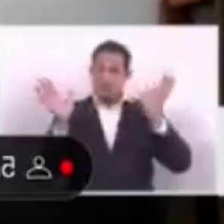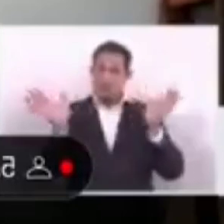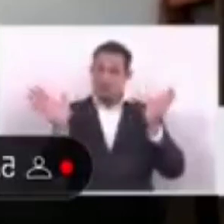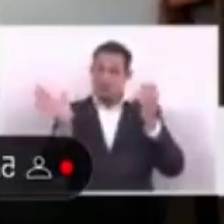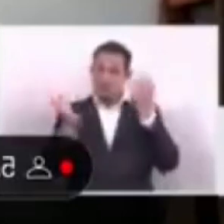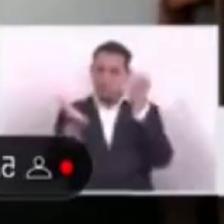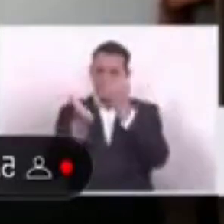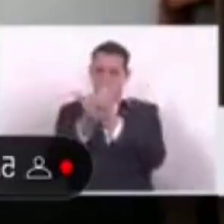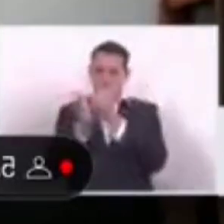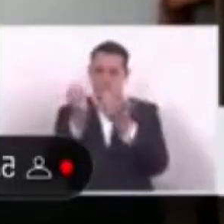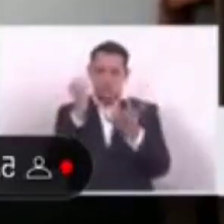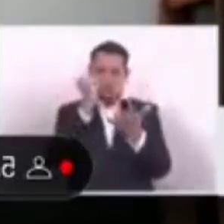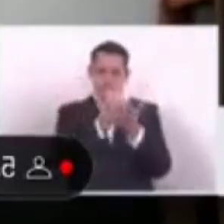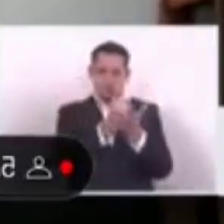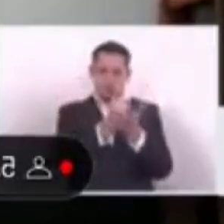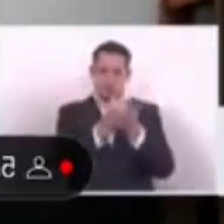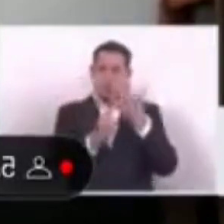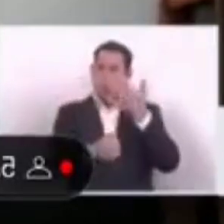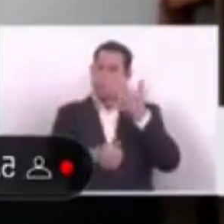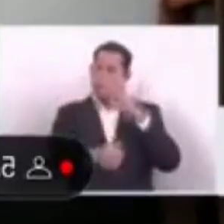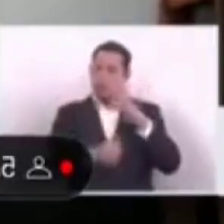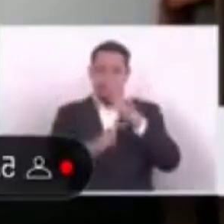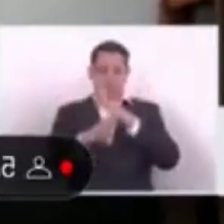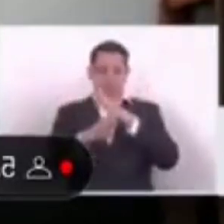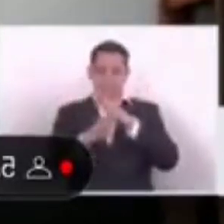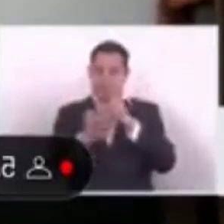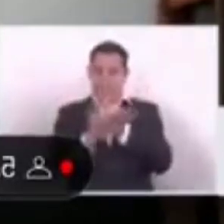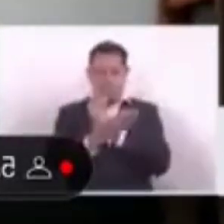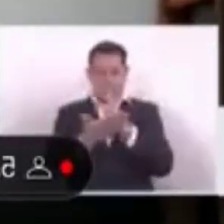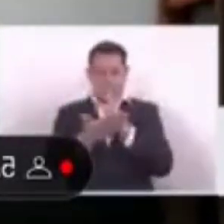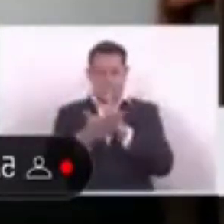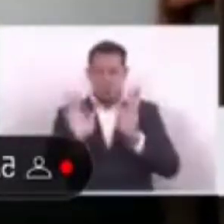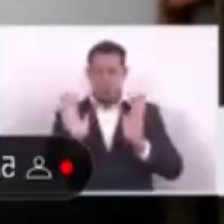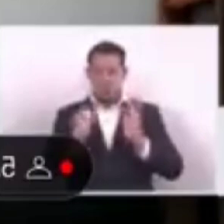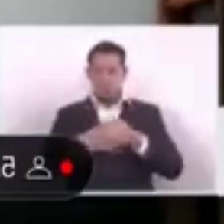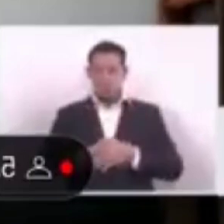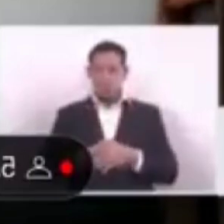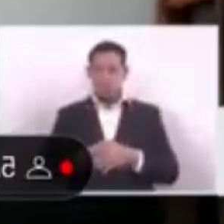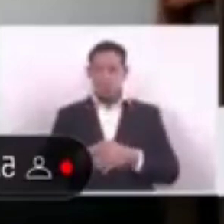lo crucificaron, sin prueba y sin defensor.